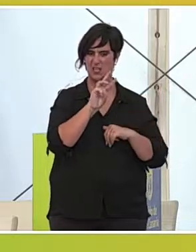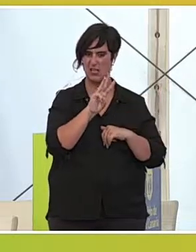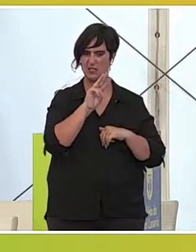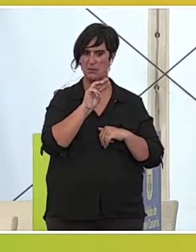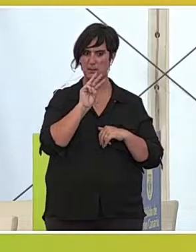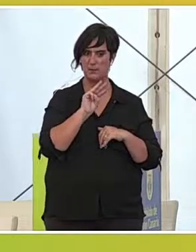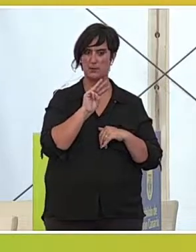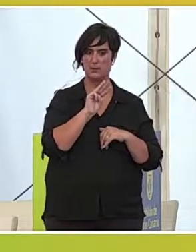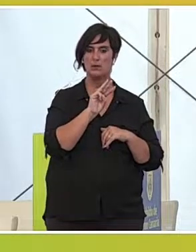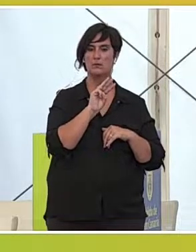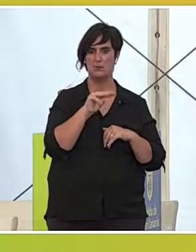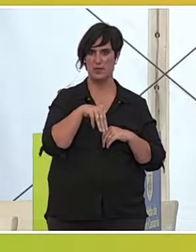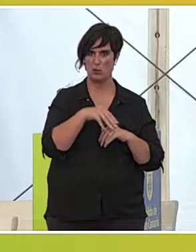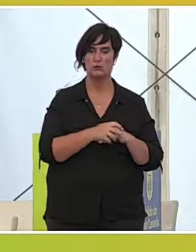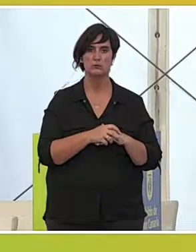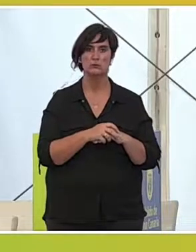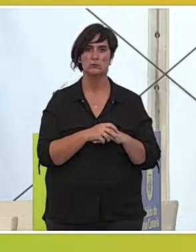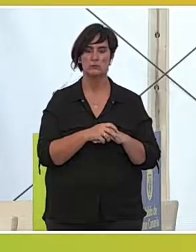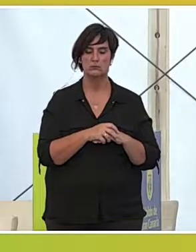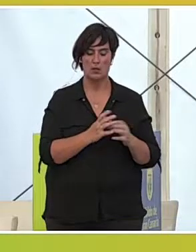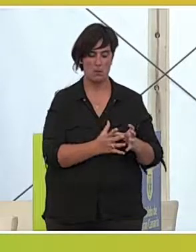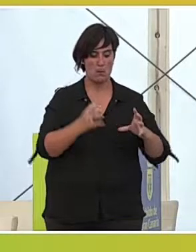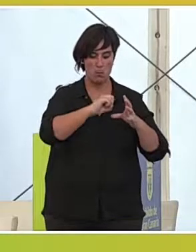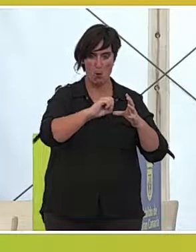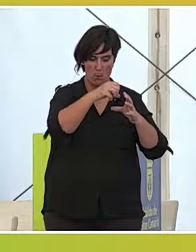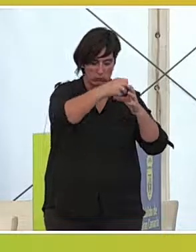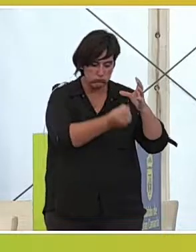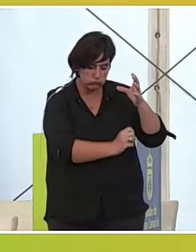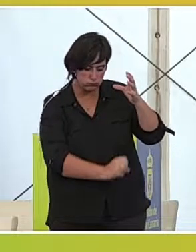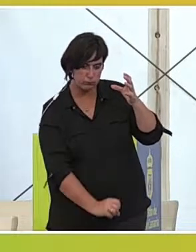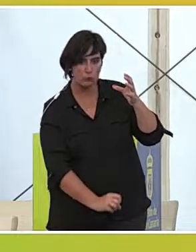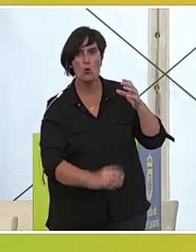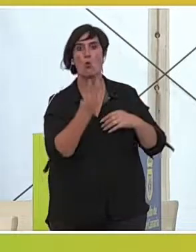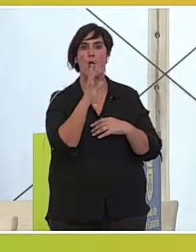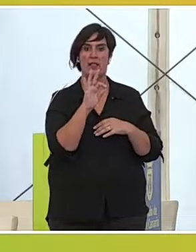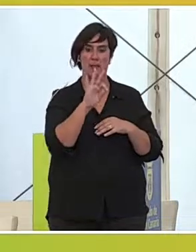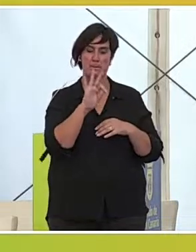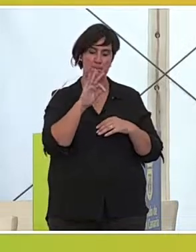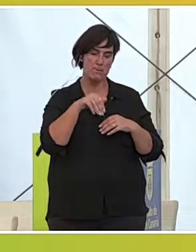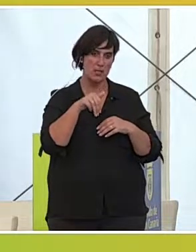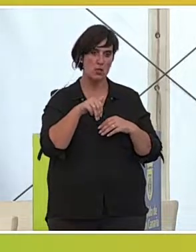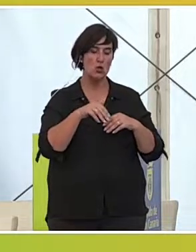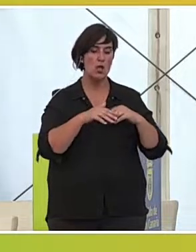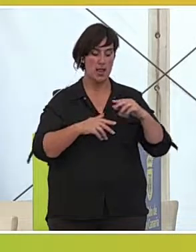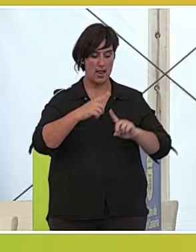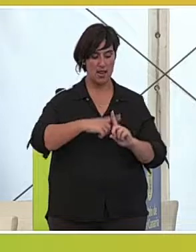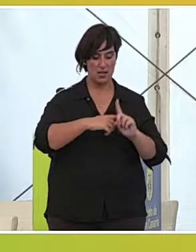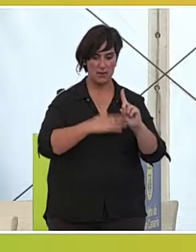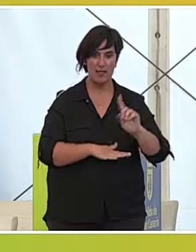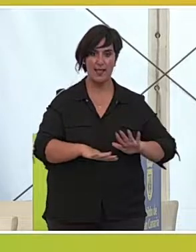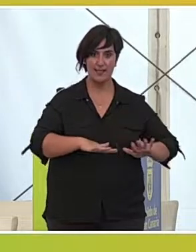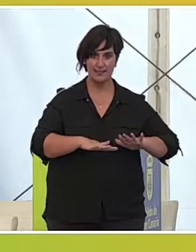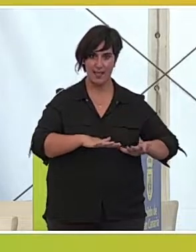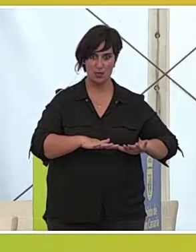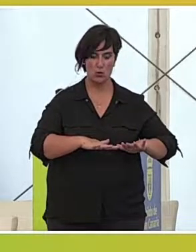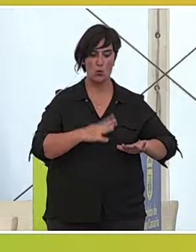la bomba a unos 40 metros. El nivel estático tenía 16 metros y la calidad